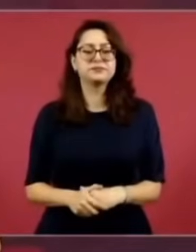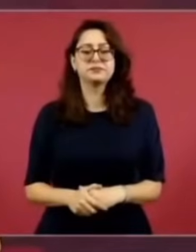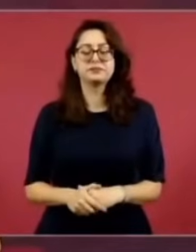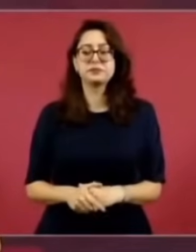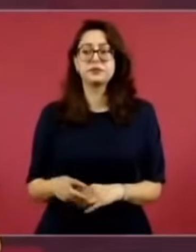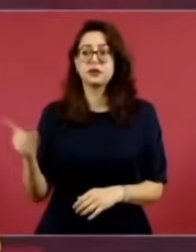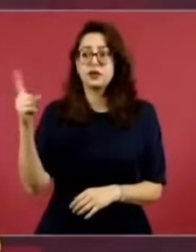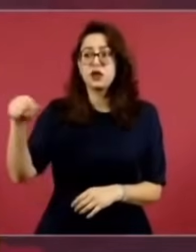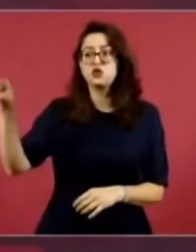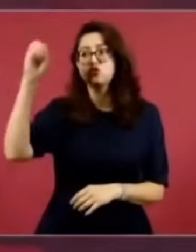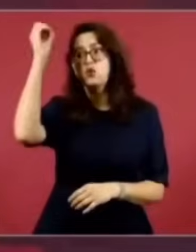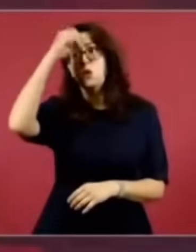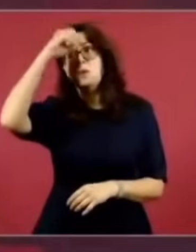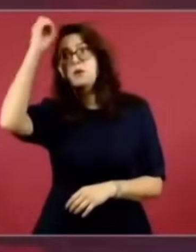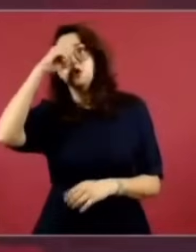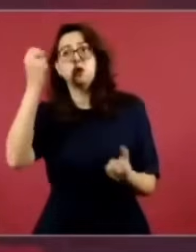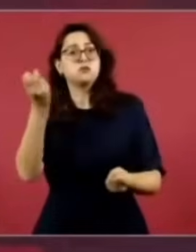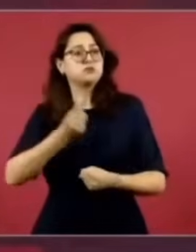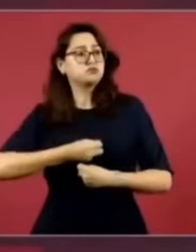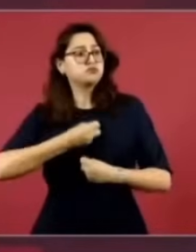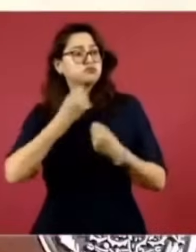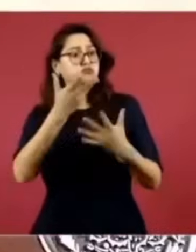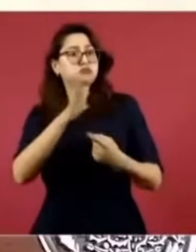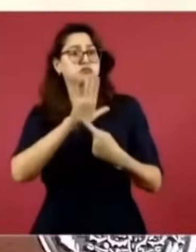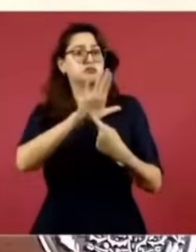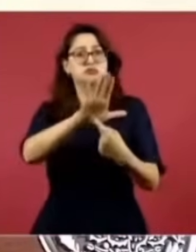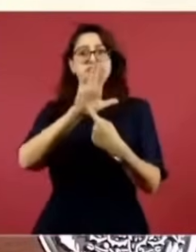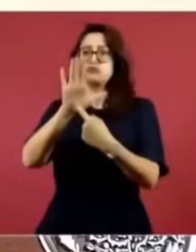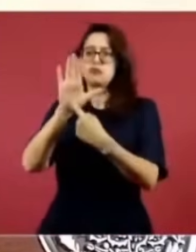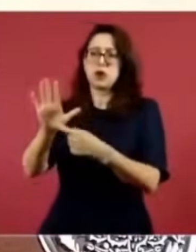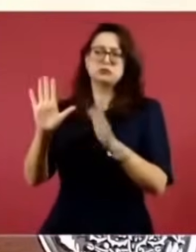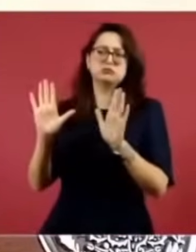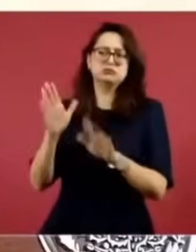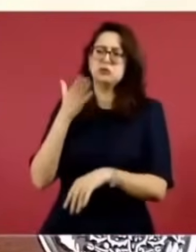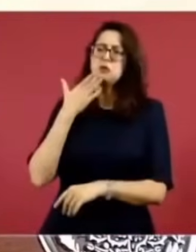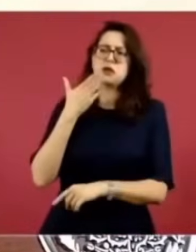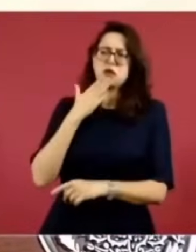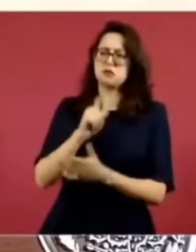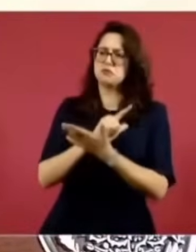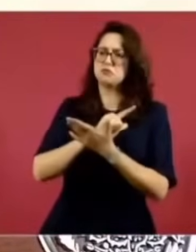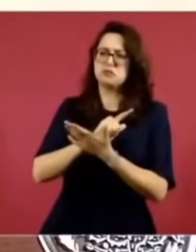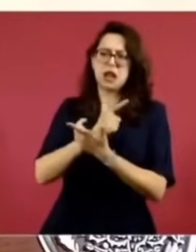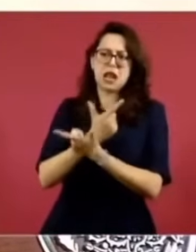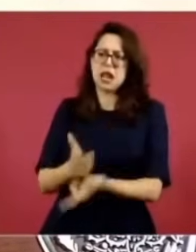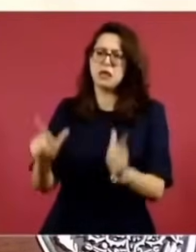a dar su punto de vista y eso es bueno,